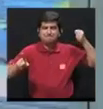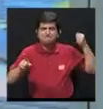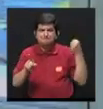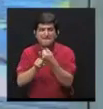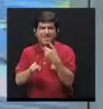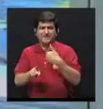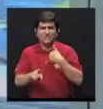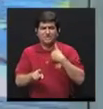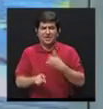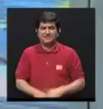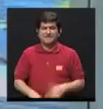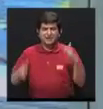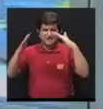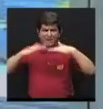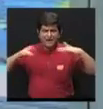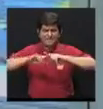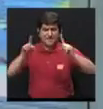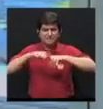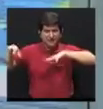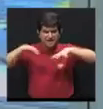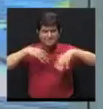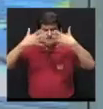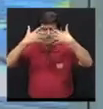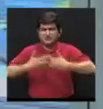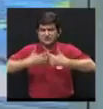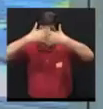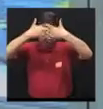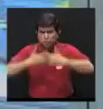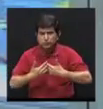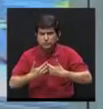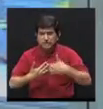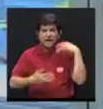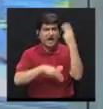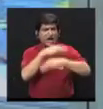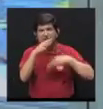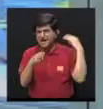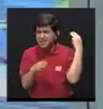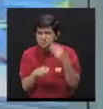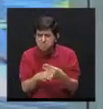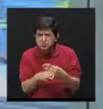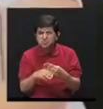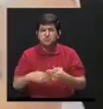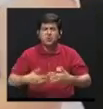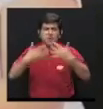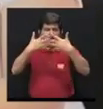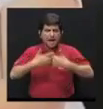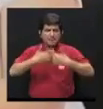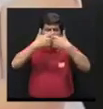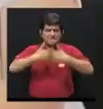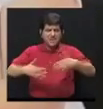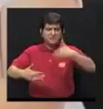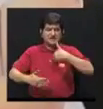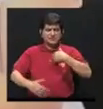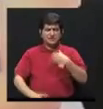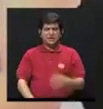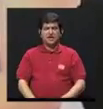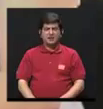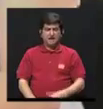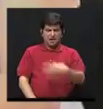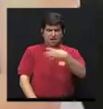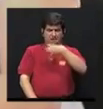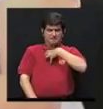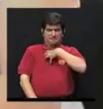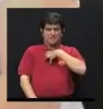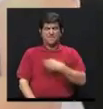ecología de distintas actividades industriales, en el mundo las corporaciones tienen una apropiación de biomasa que